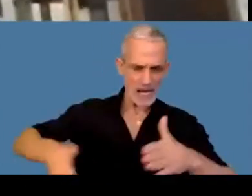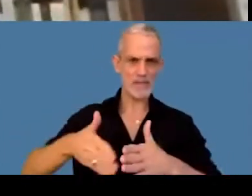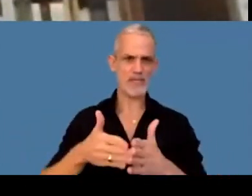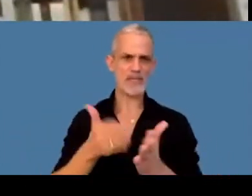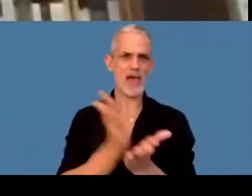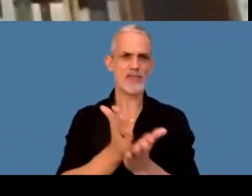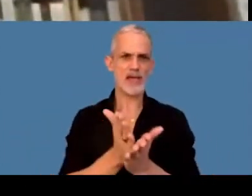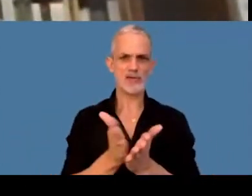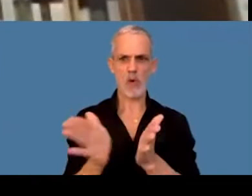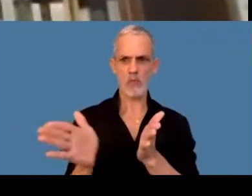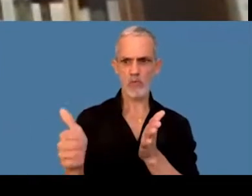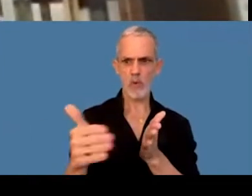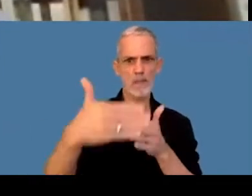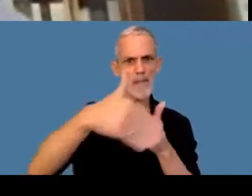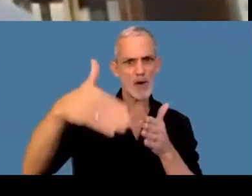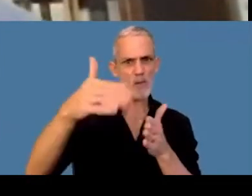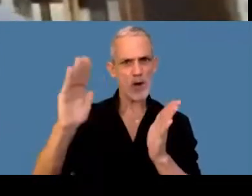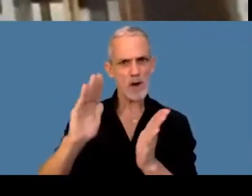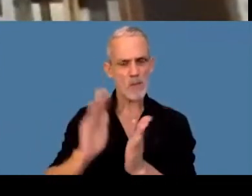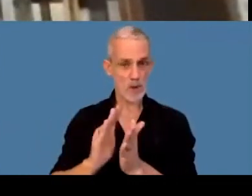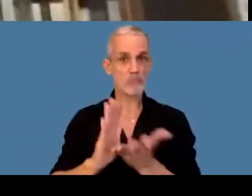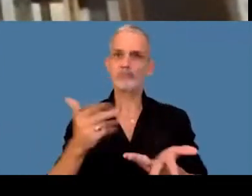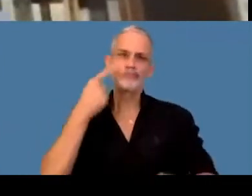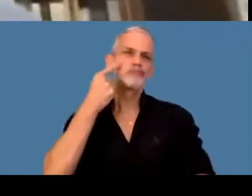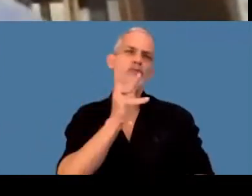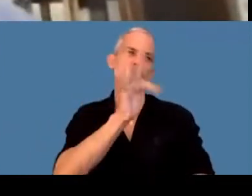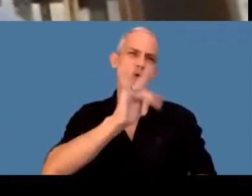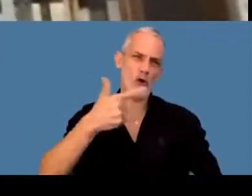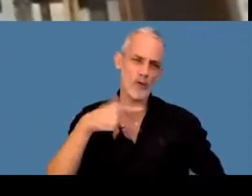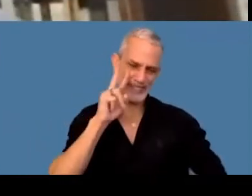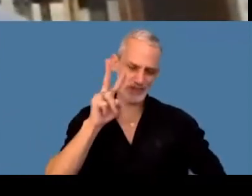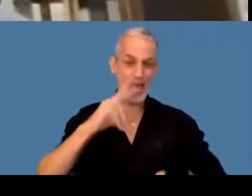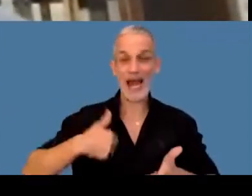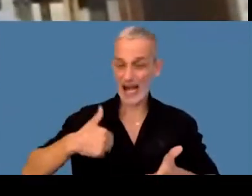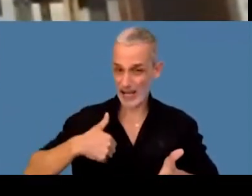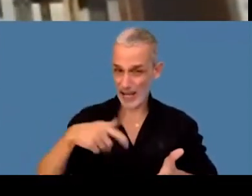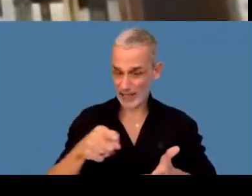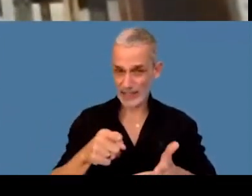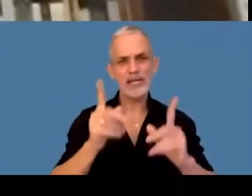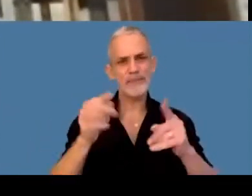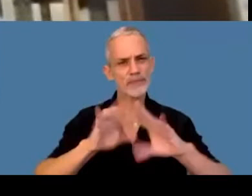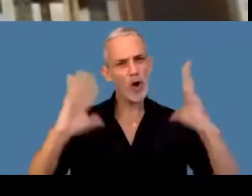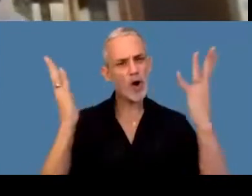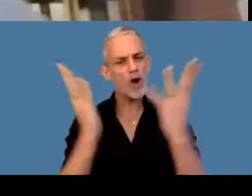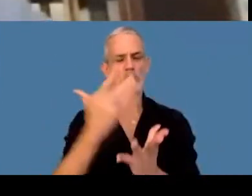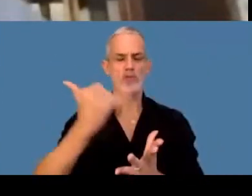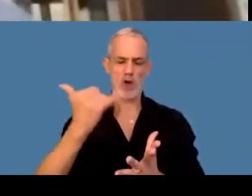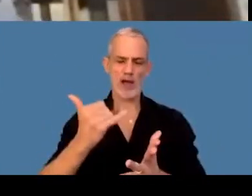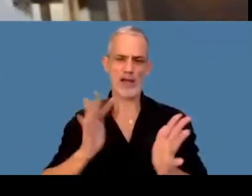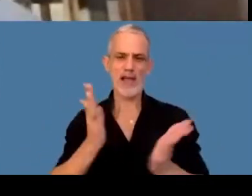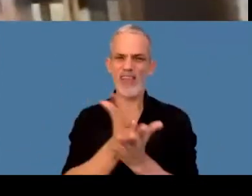esos derechos sociales. Lo vemos todos los días, en Argentina y en el mundo. Es